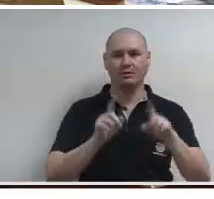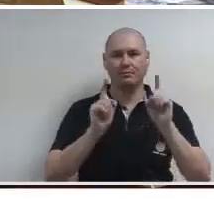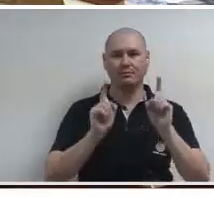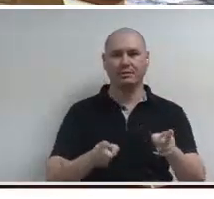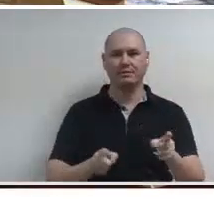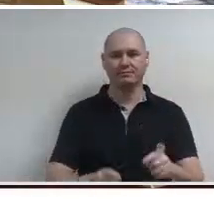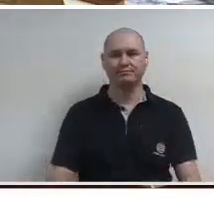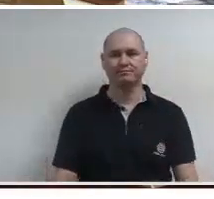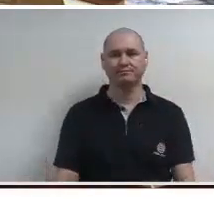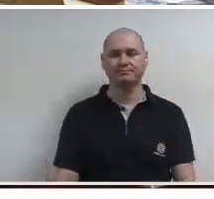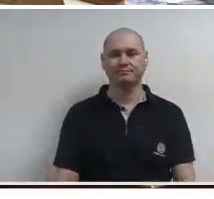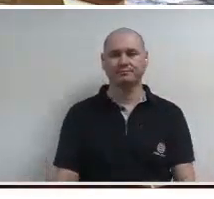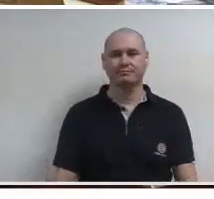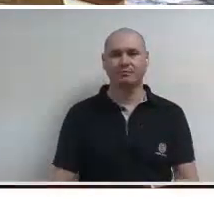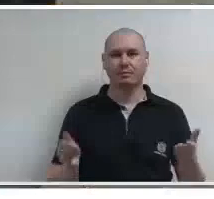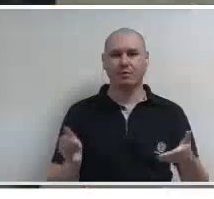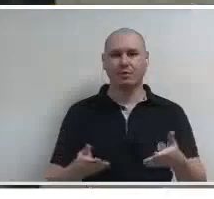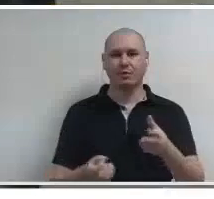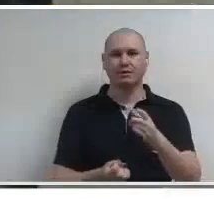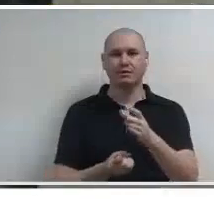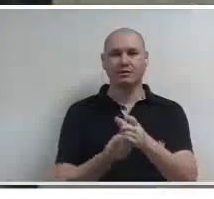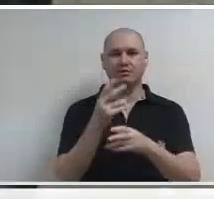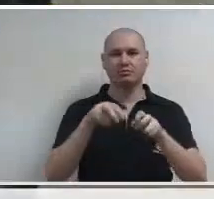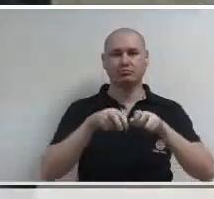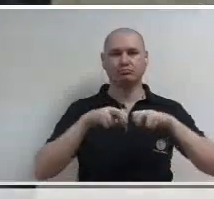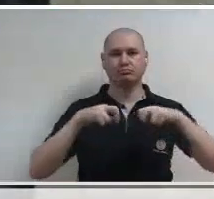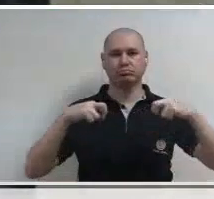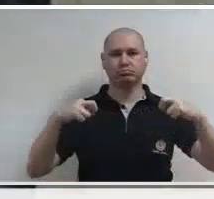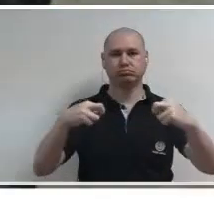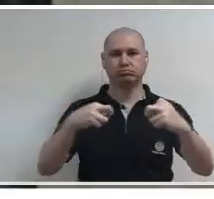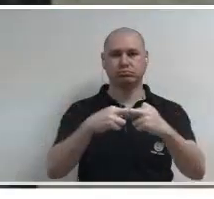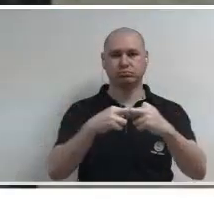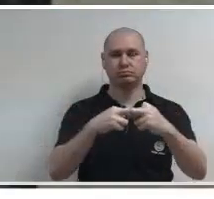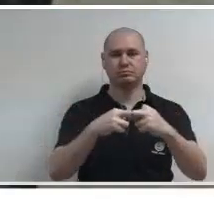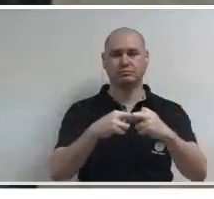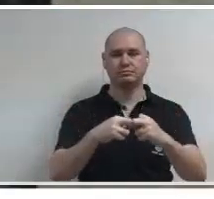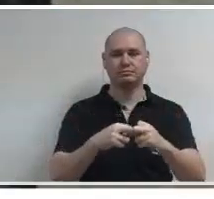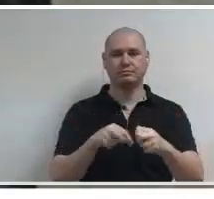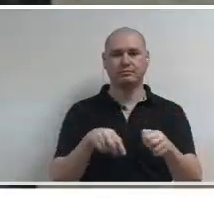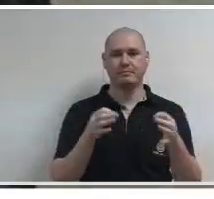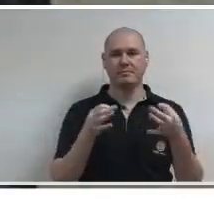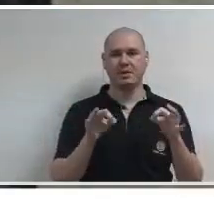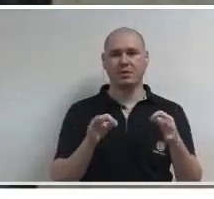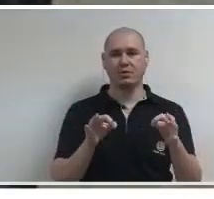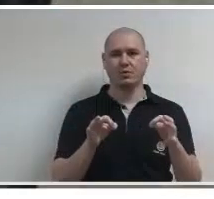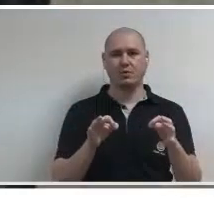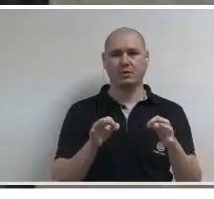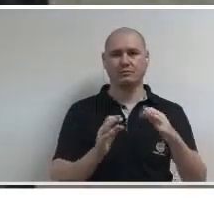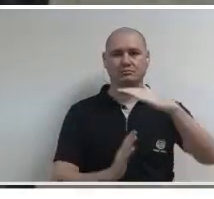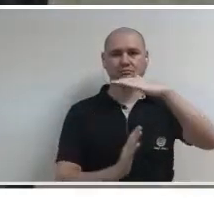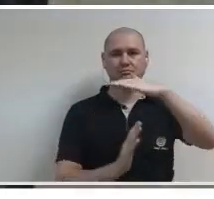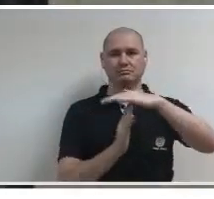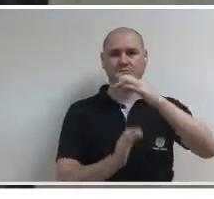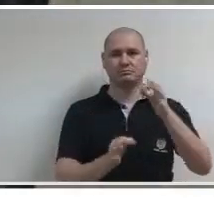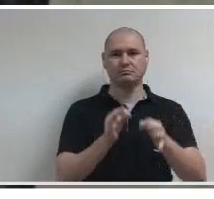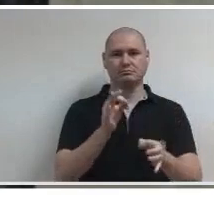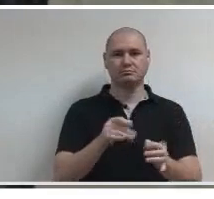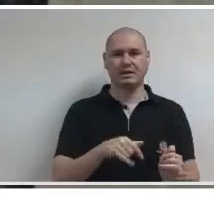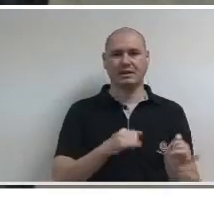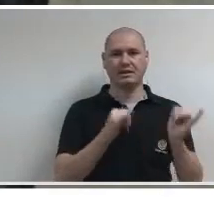a la sesión ordinaria de la Corte Suprema de la República del Paraguay del día de hoy, 14 de abril del